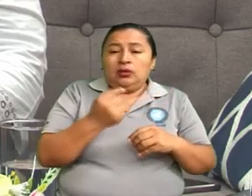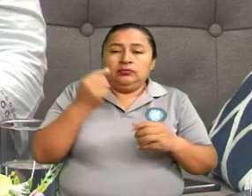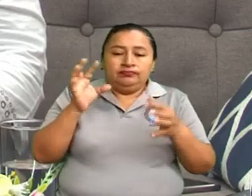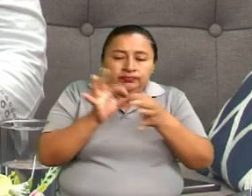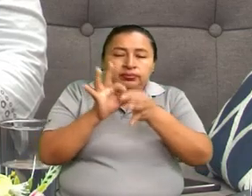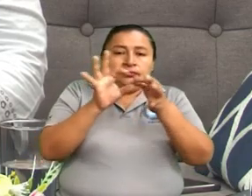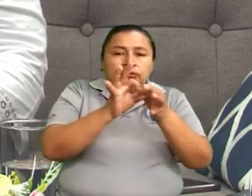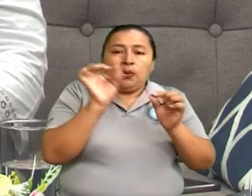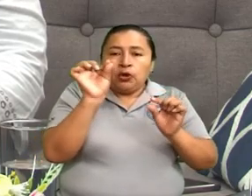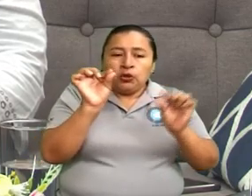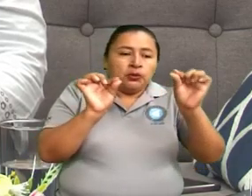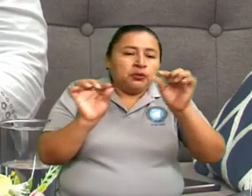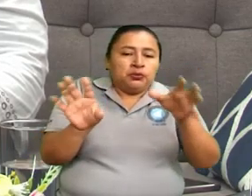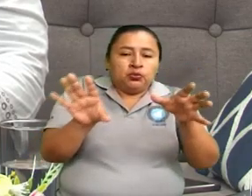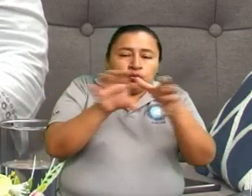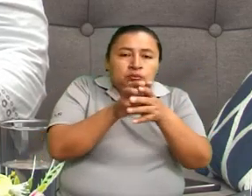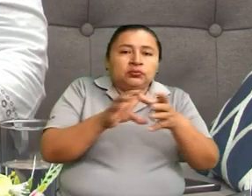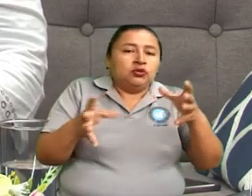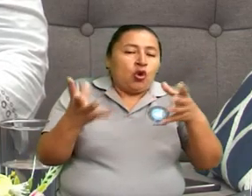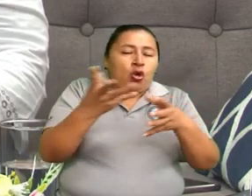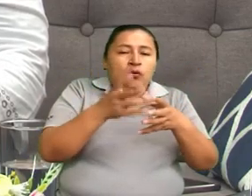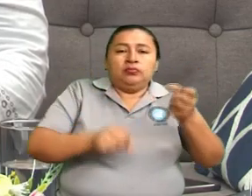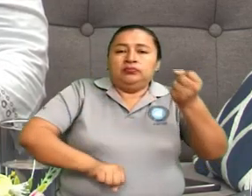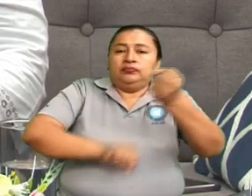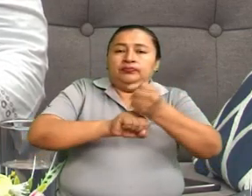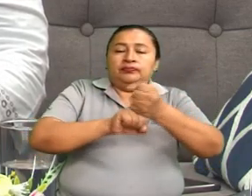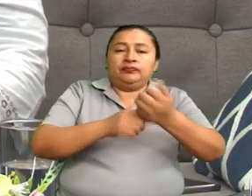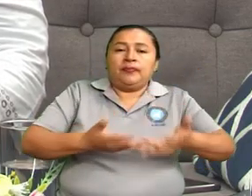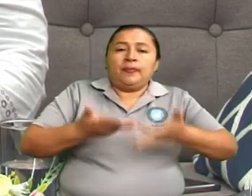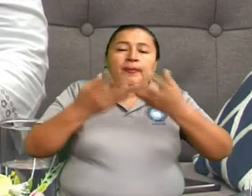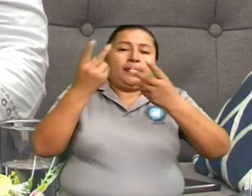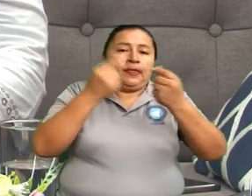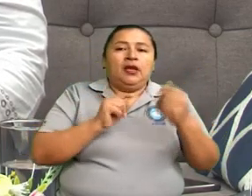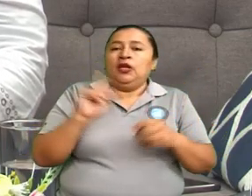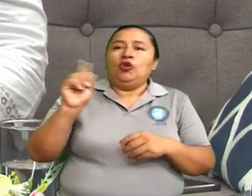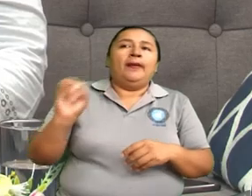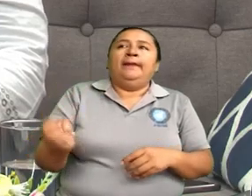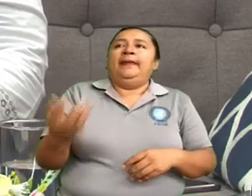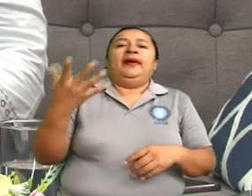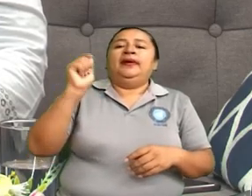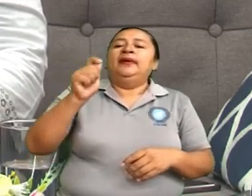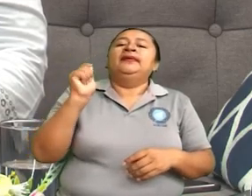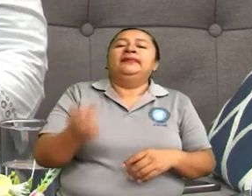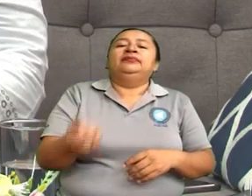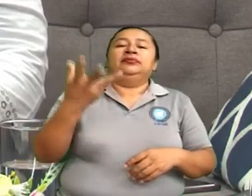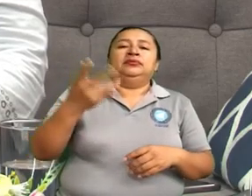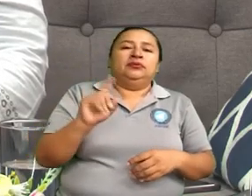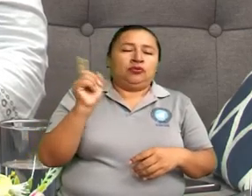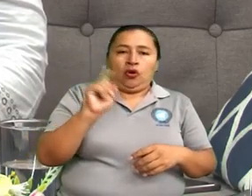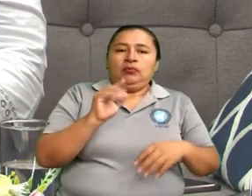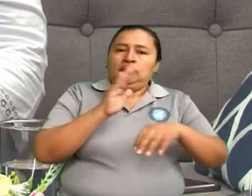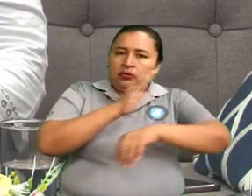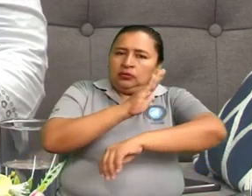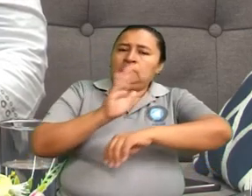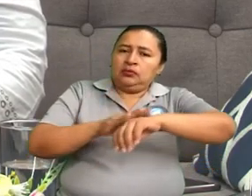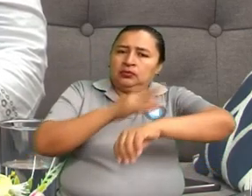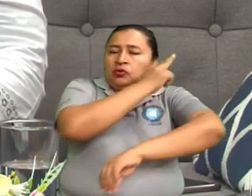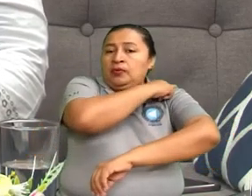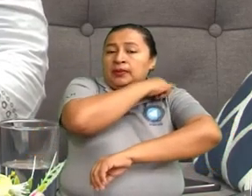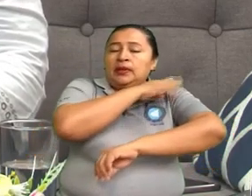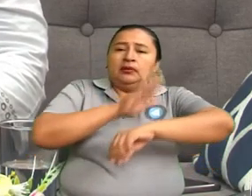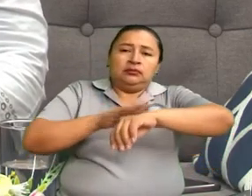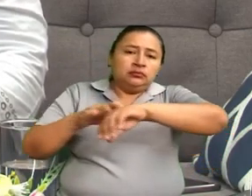un granito de arena y esforzándonos para sacar la economía, no sale de magia. Entonces, el comandante hace la convocatoria que todos podemos